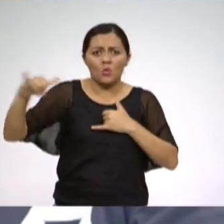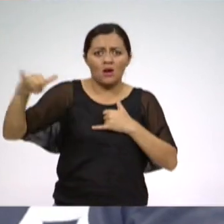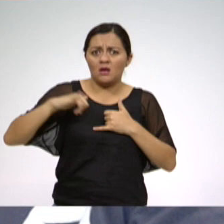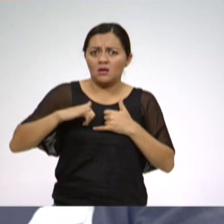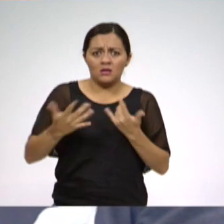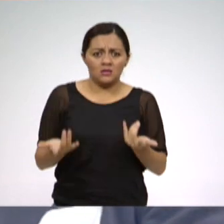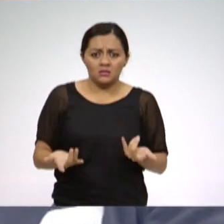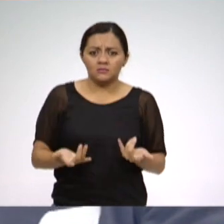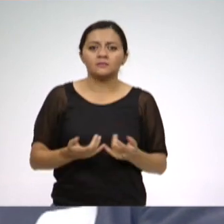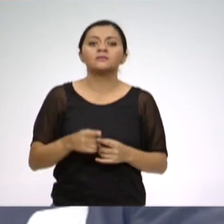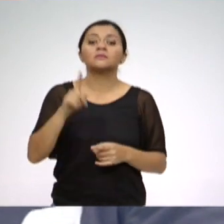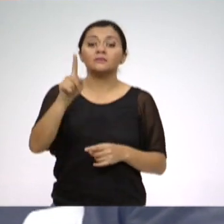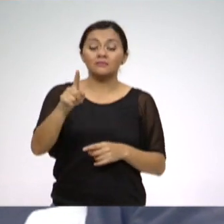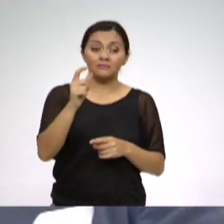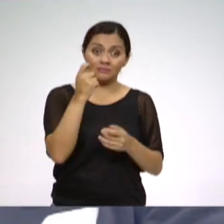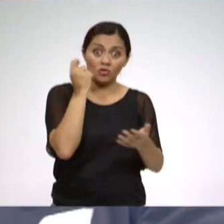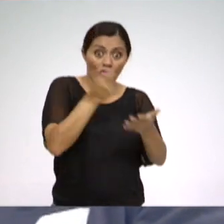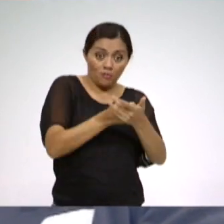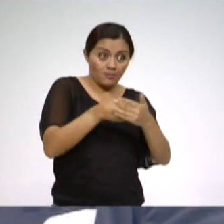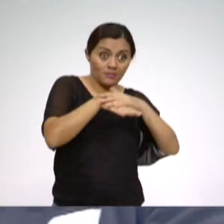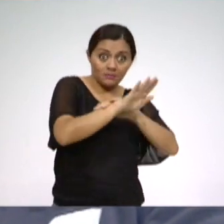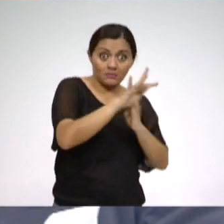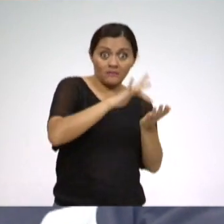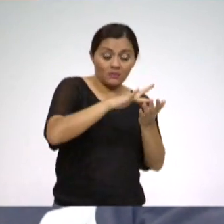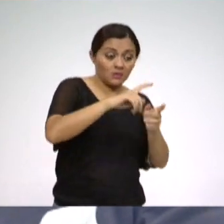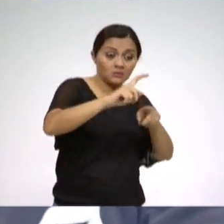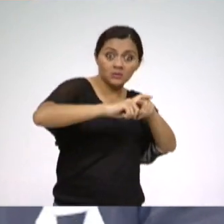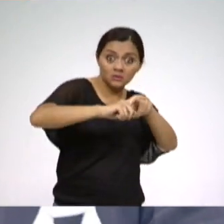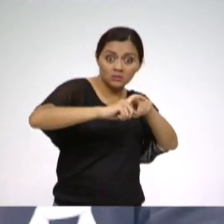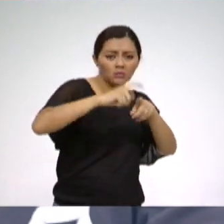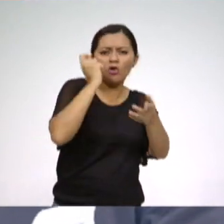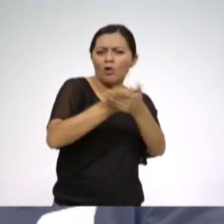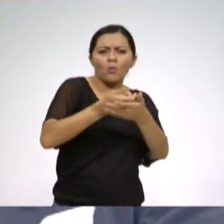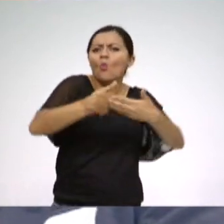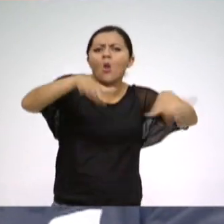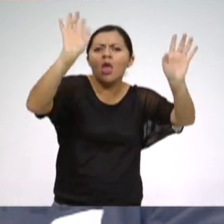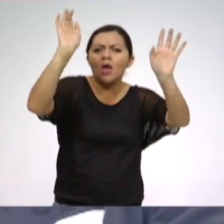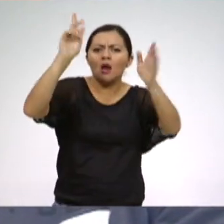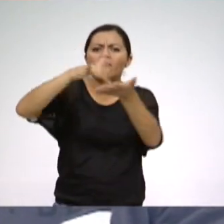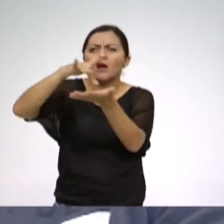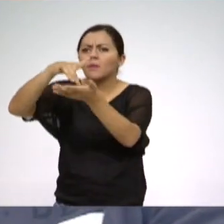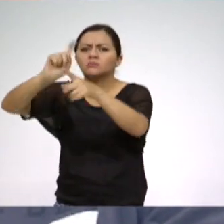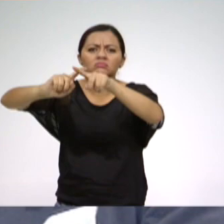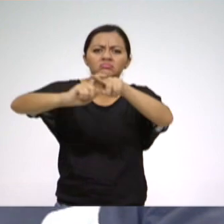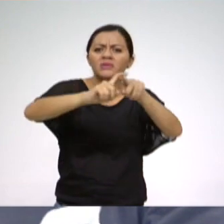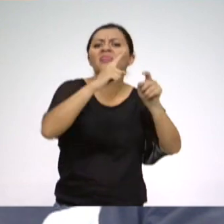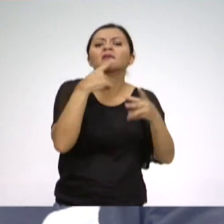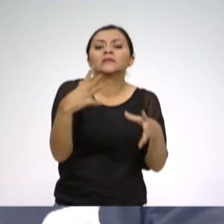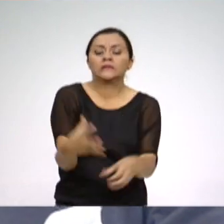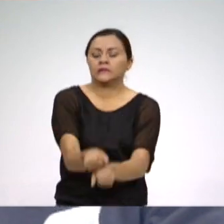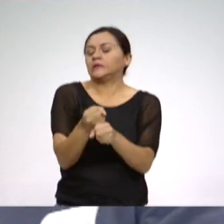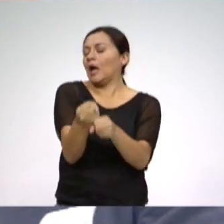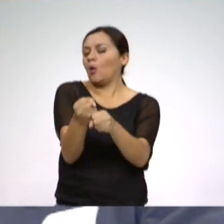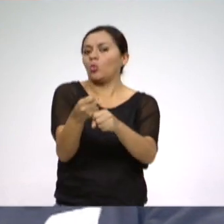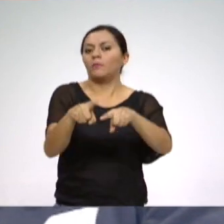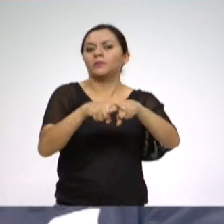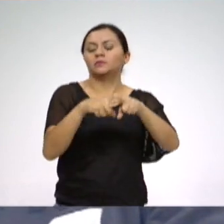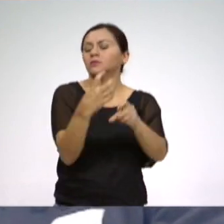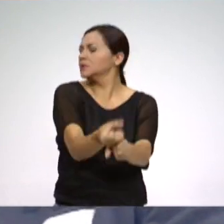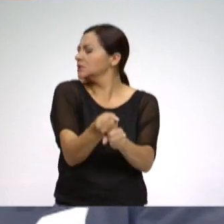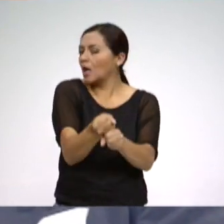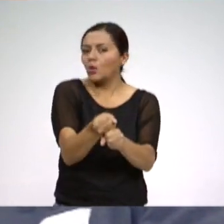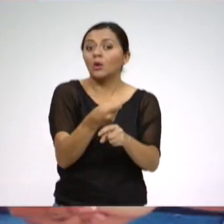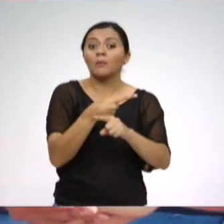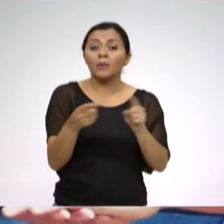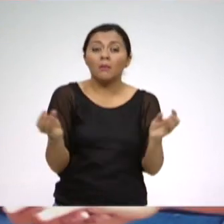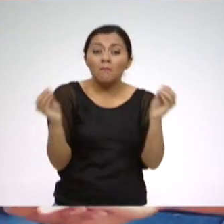que el preservativo sea el anticonceptivo más fácil de encontrar y el, según las estadísticas, el más seguro, yo creo que más la responsabilidad cae